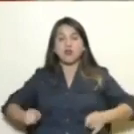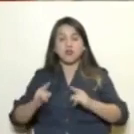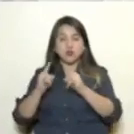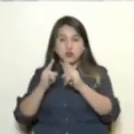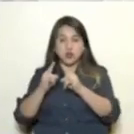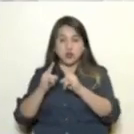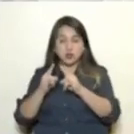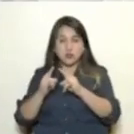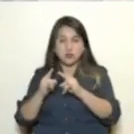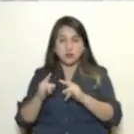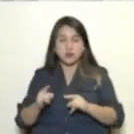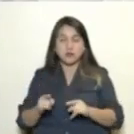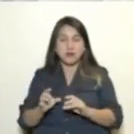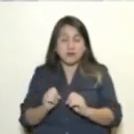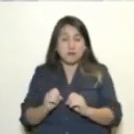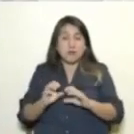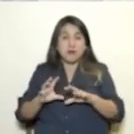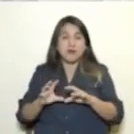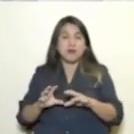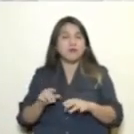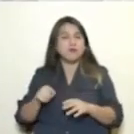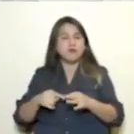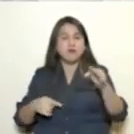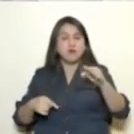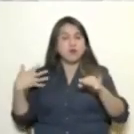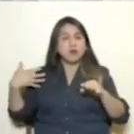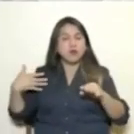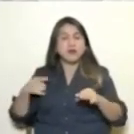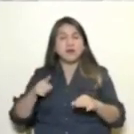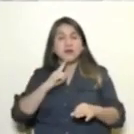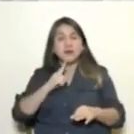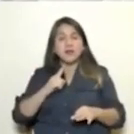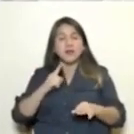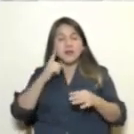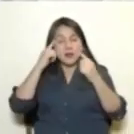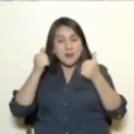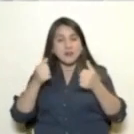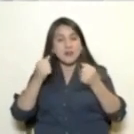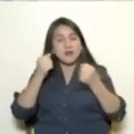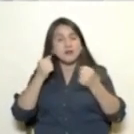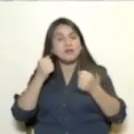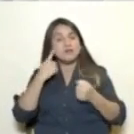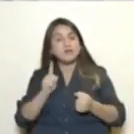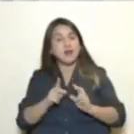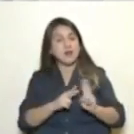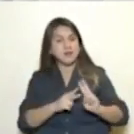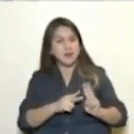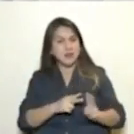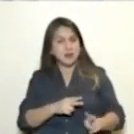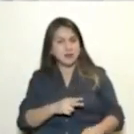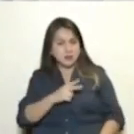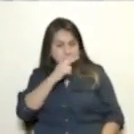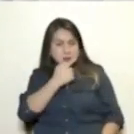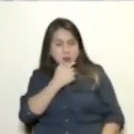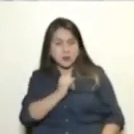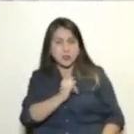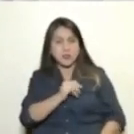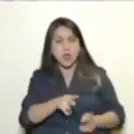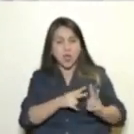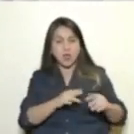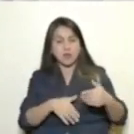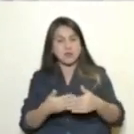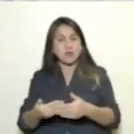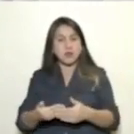reconstrucción, activación. Eso es, fundamental. Y él tiene la capacidad para hacerlo, no me cabe la menor duda. Lo que me gustaría ver